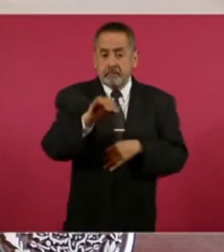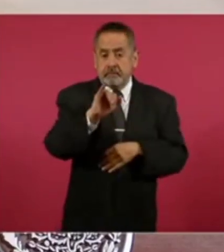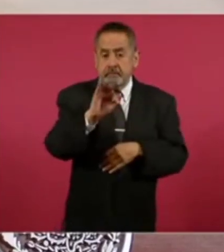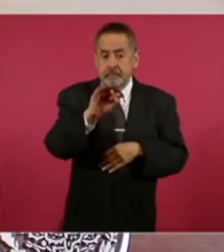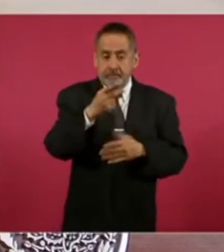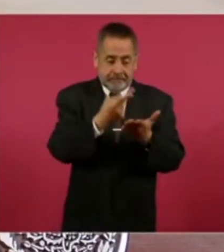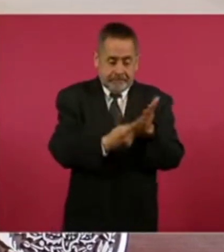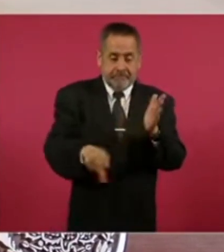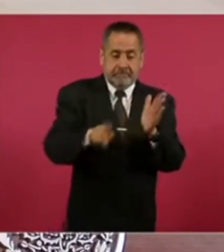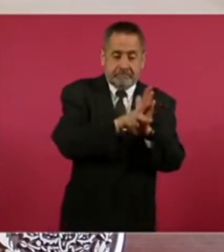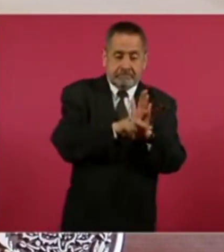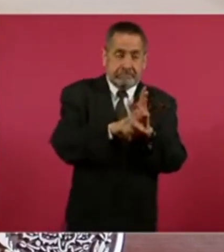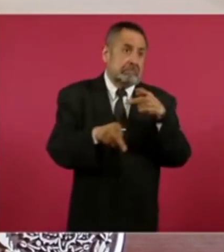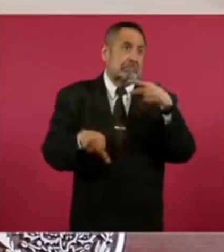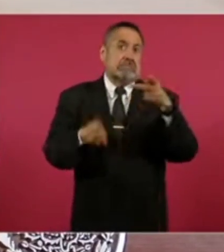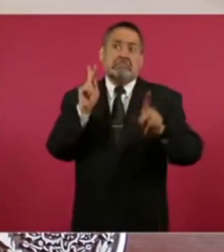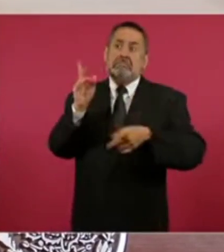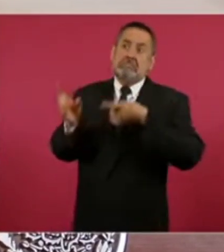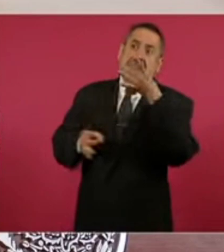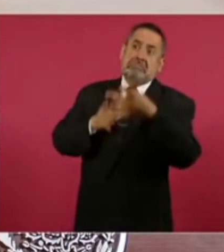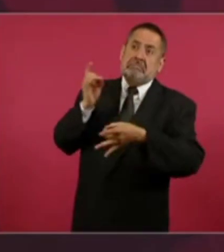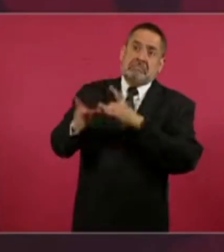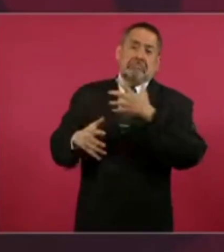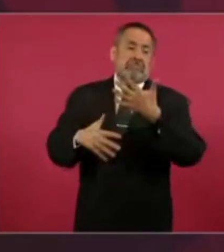ya parece que estoy